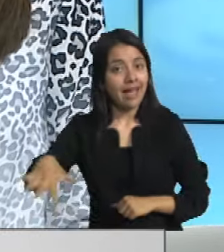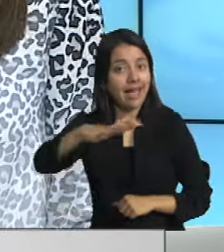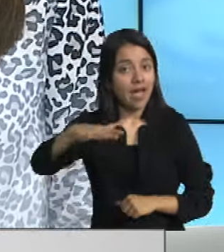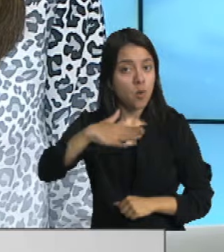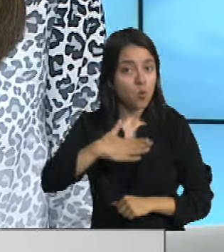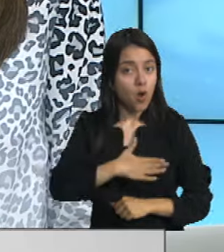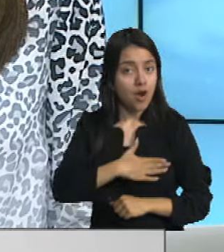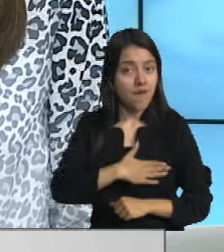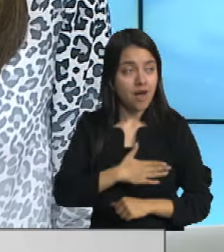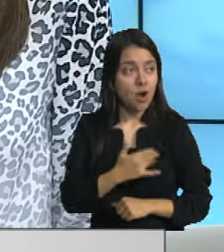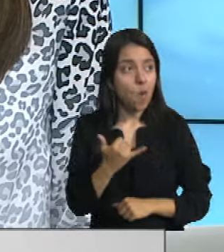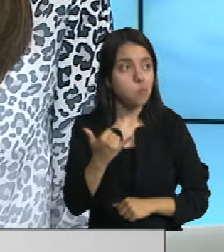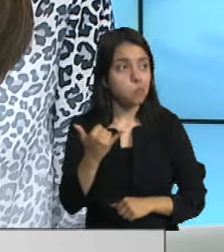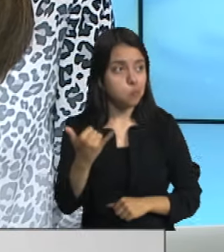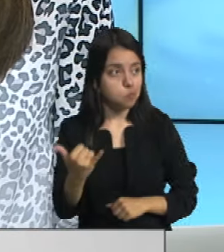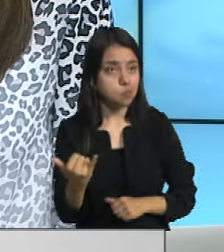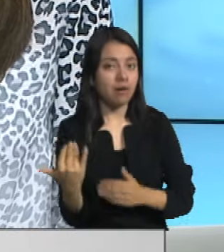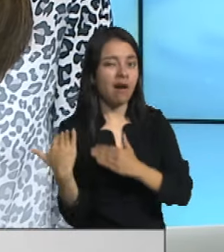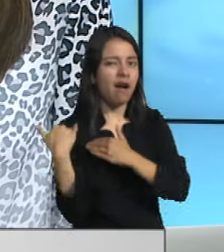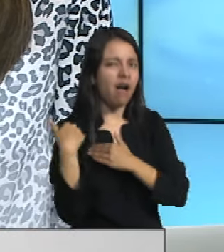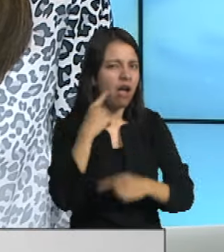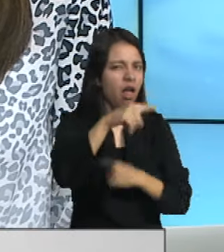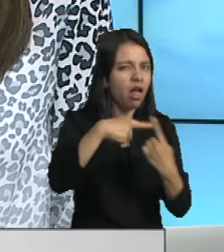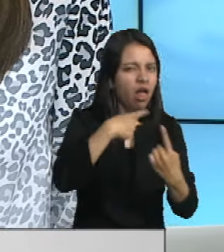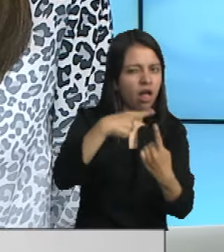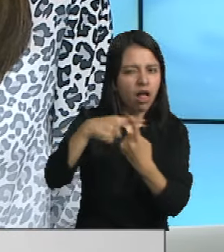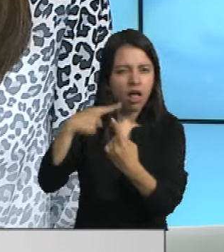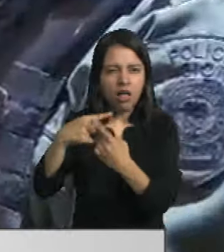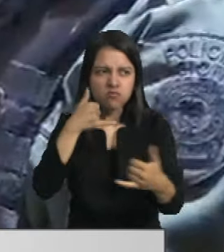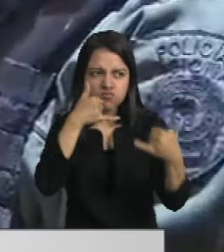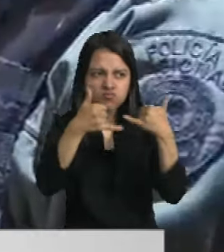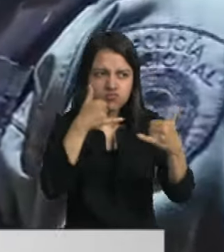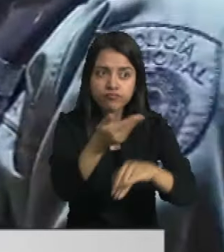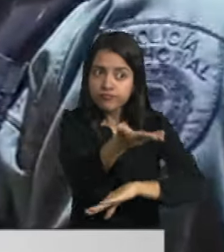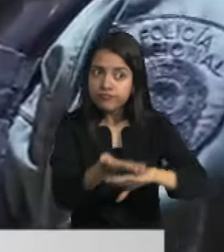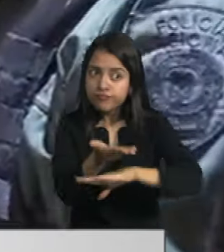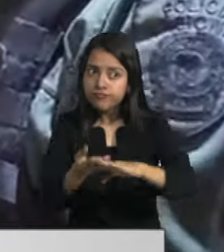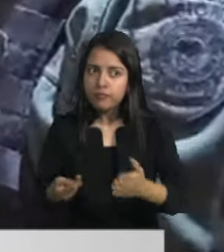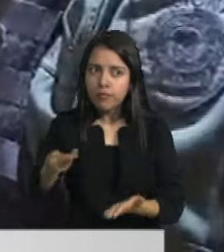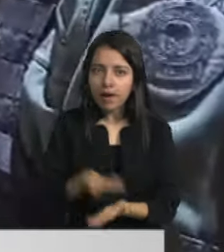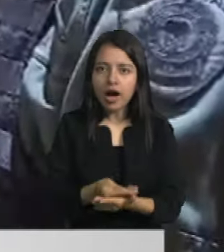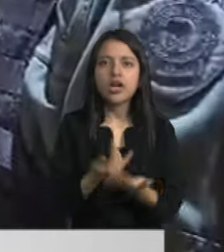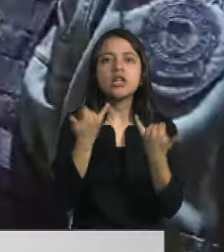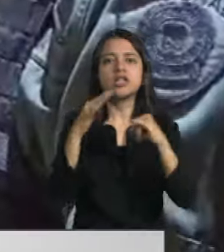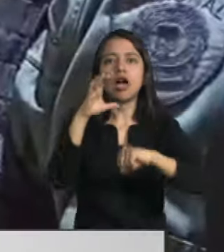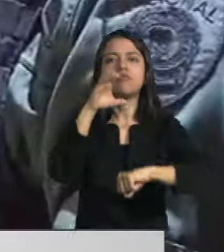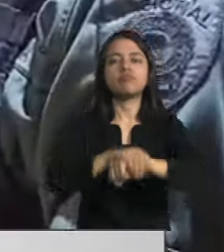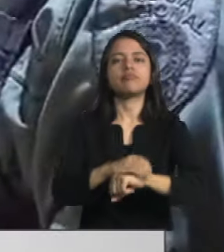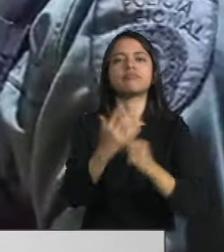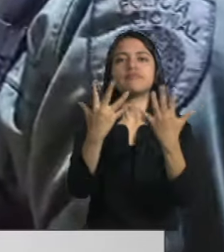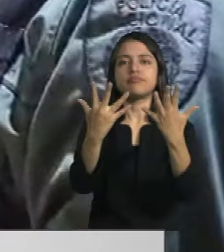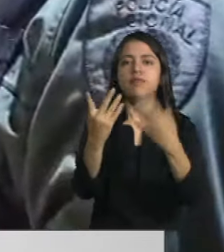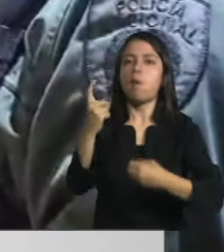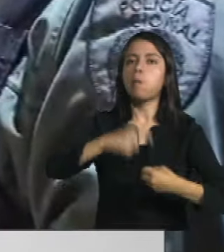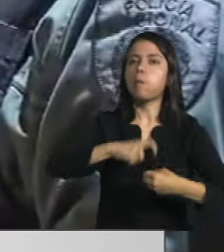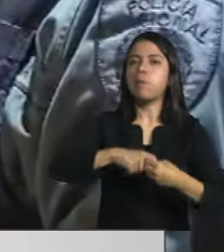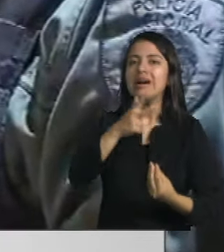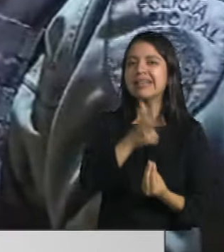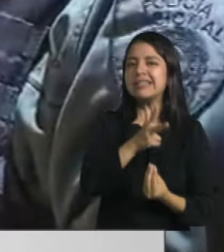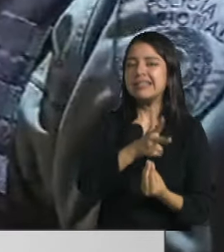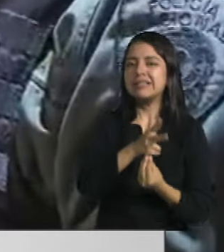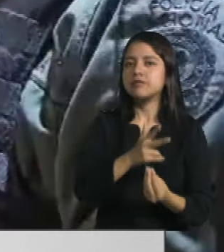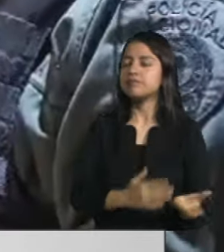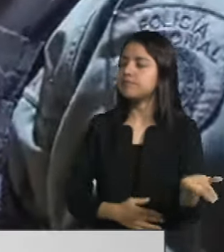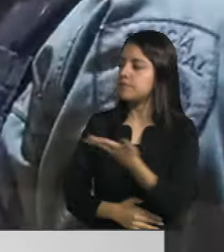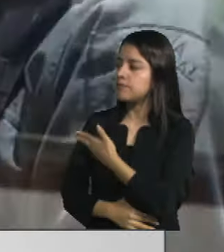en Bolívar, encargados de realizar las extorsiones en el departamento. De acuerdo con la policía de Bolívar, estos presuntos delincuentes